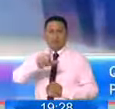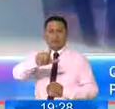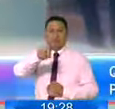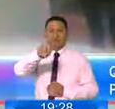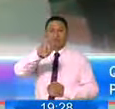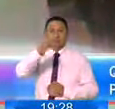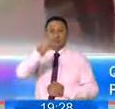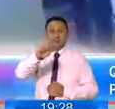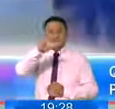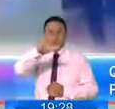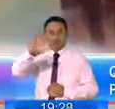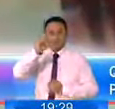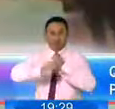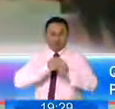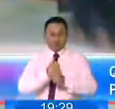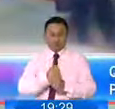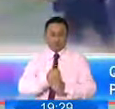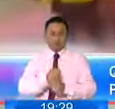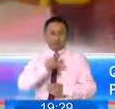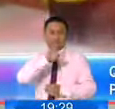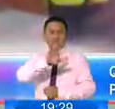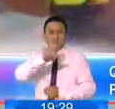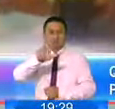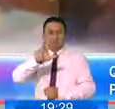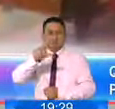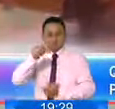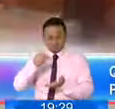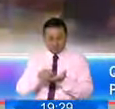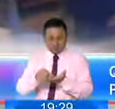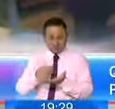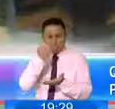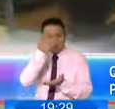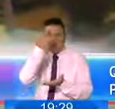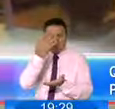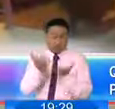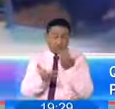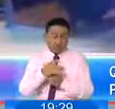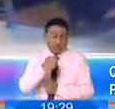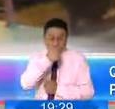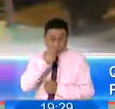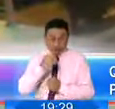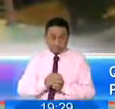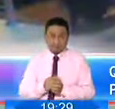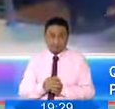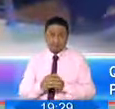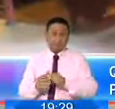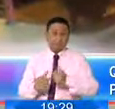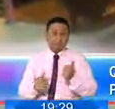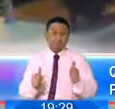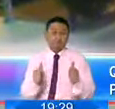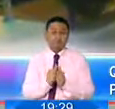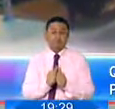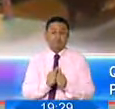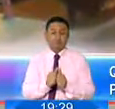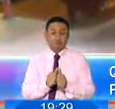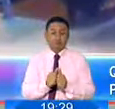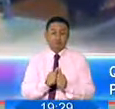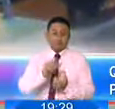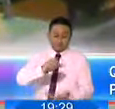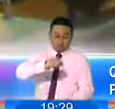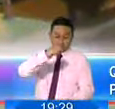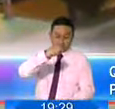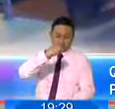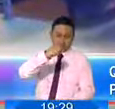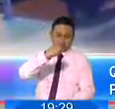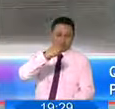33 años, cargaba 53 envolturas con una sustancia blanquecina, presumiblemente cocaína, y su acompañante una funda con